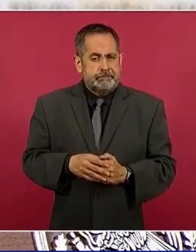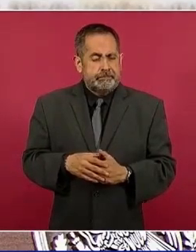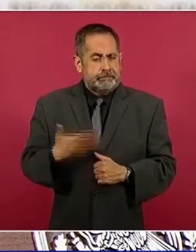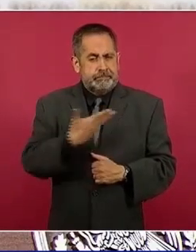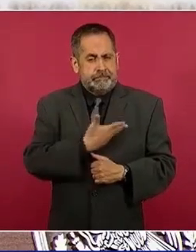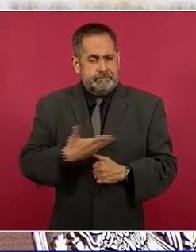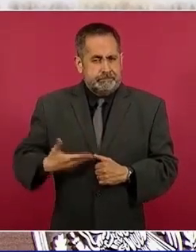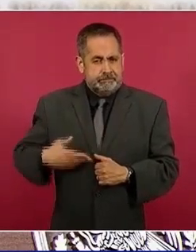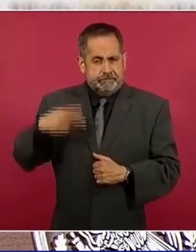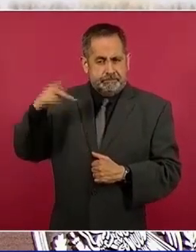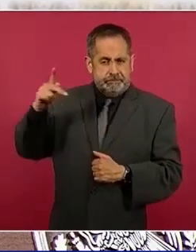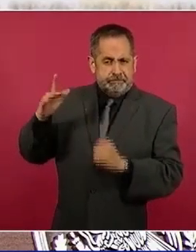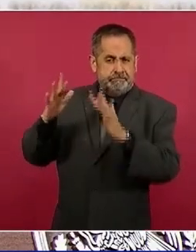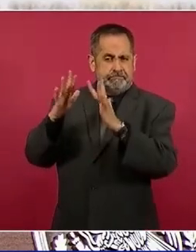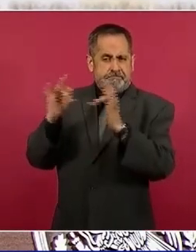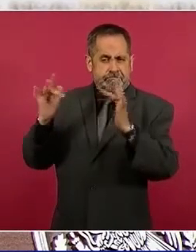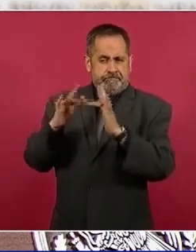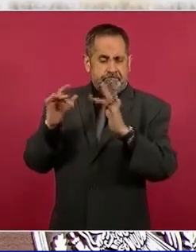Francia